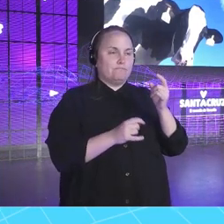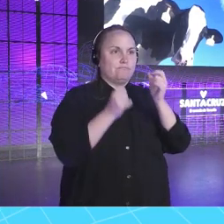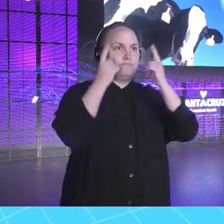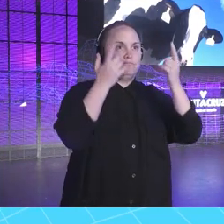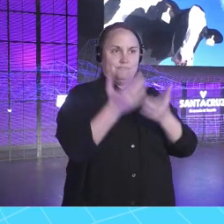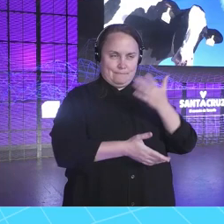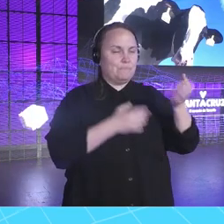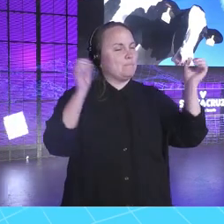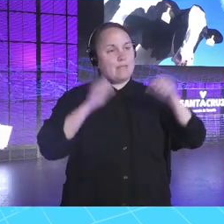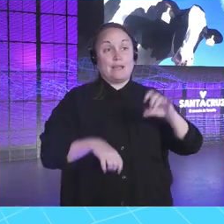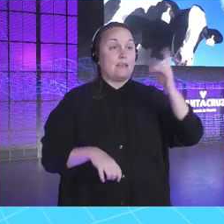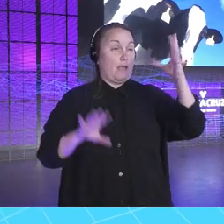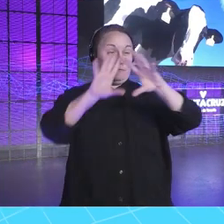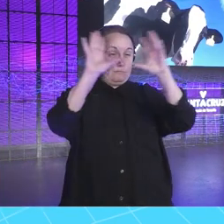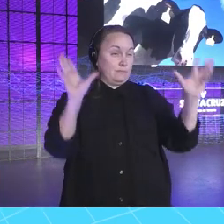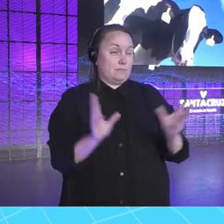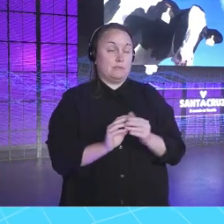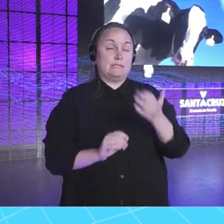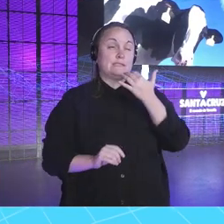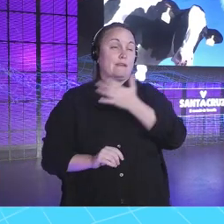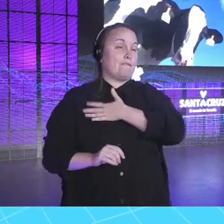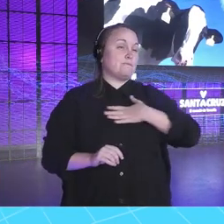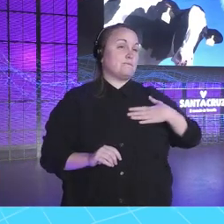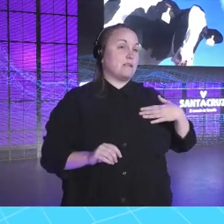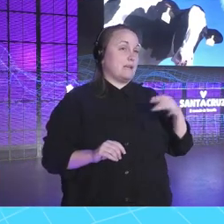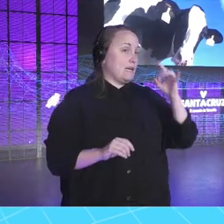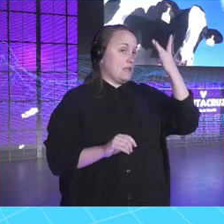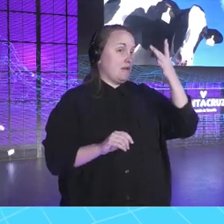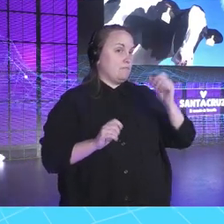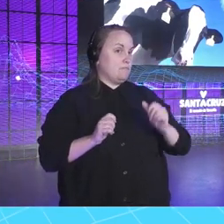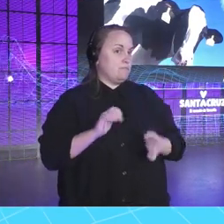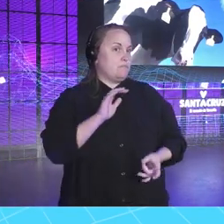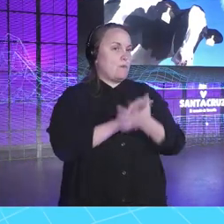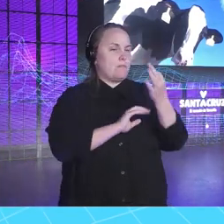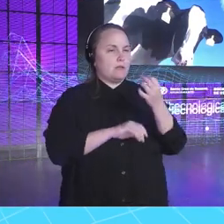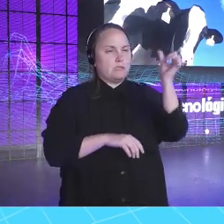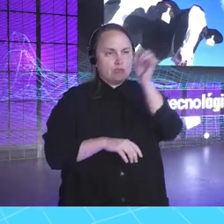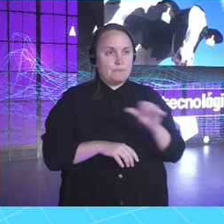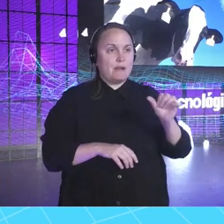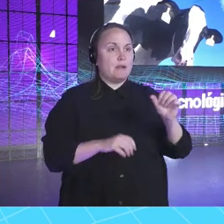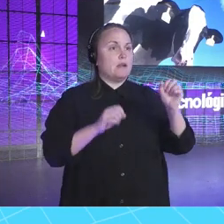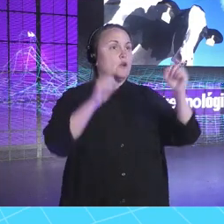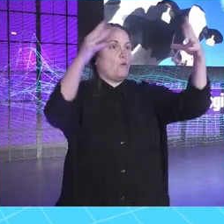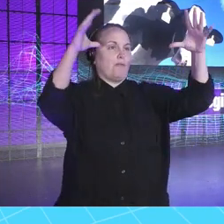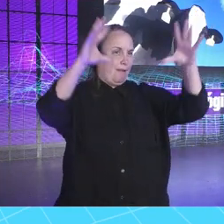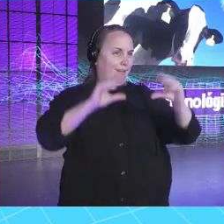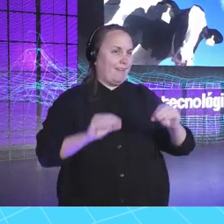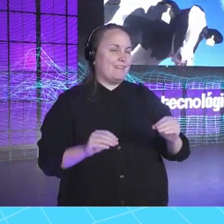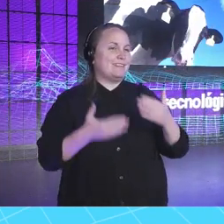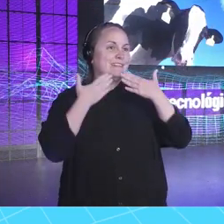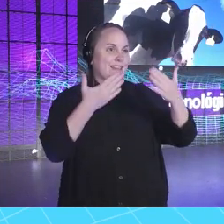ya lo tenemos pues La idea es si quisiésemos lanzar esta idea Tendremos que dedicar semanas y hasta lo de la luz Muchas gracias